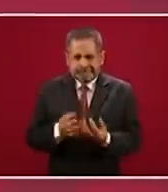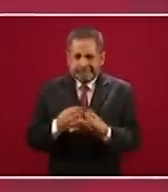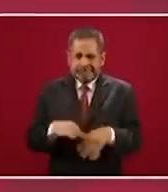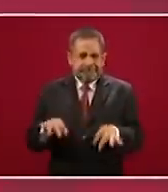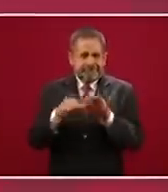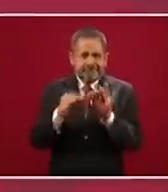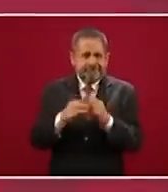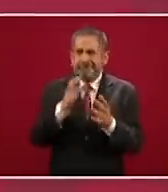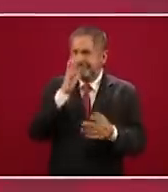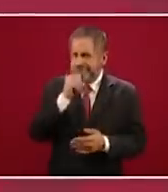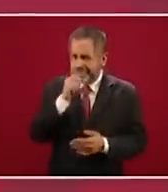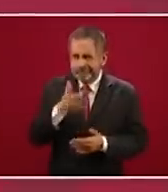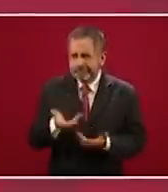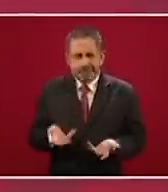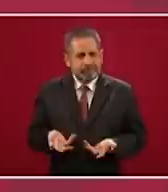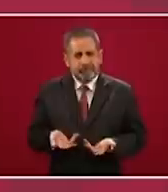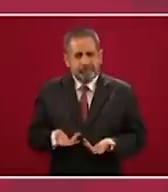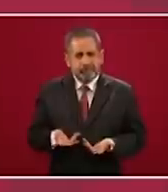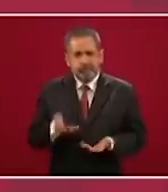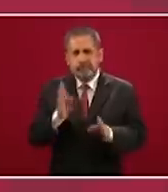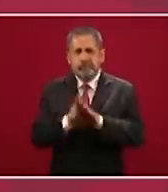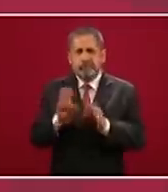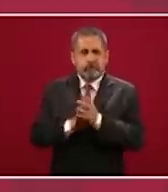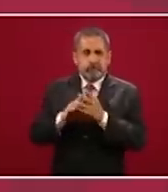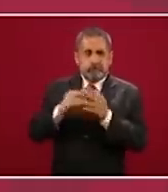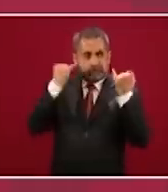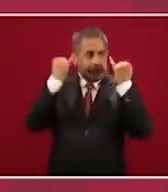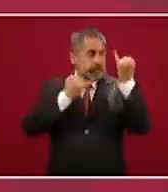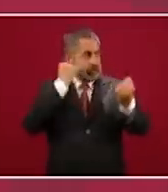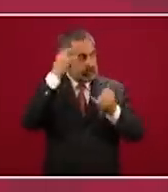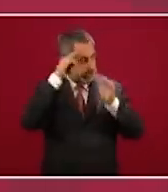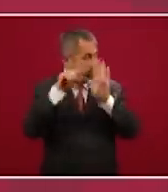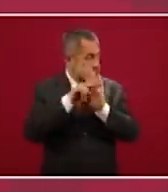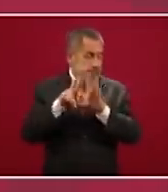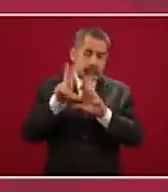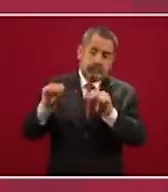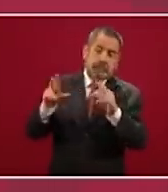elemental, no puede caerse en la paranoia.